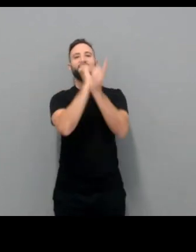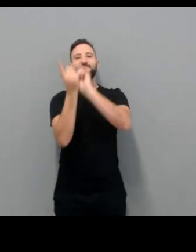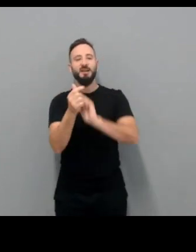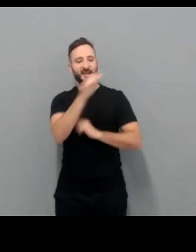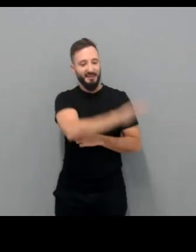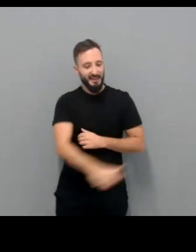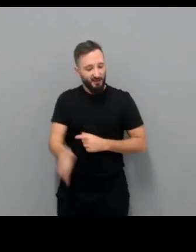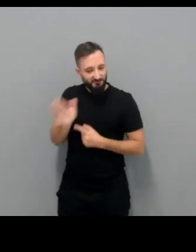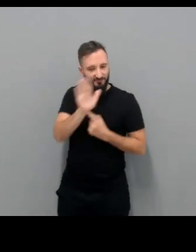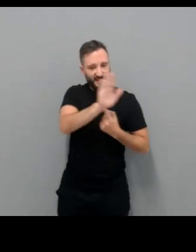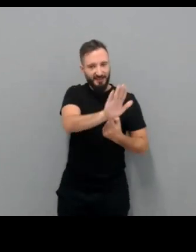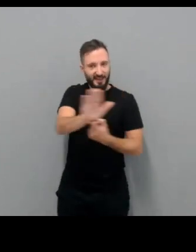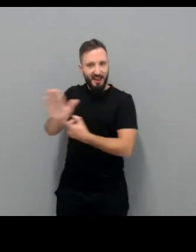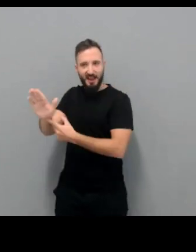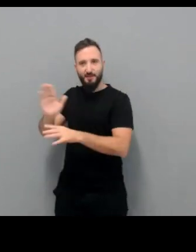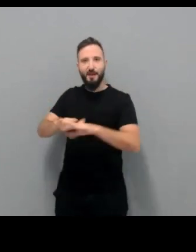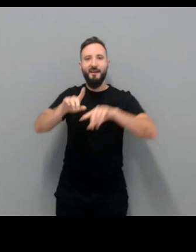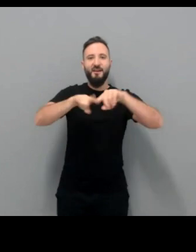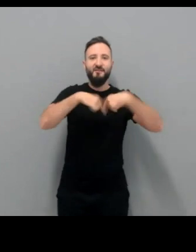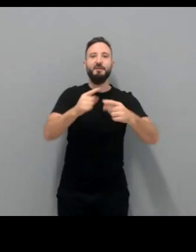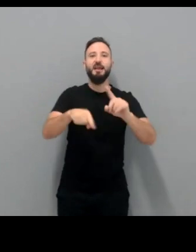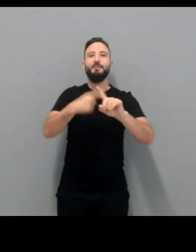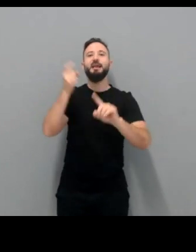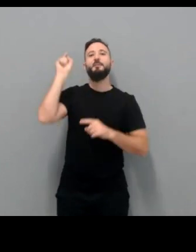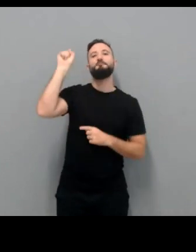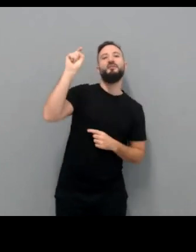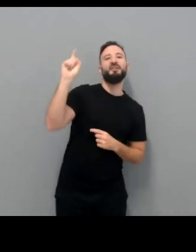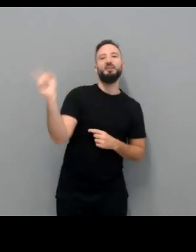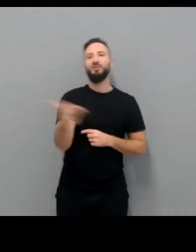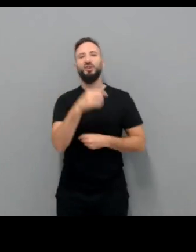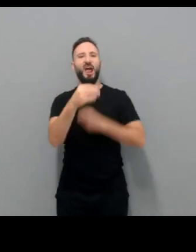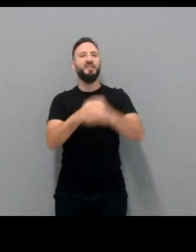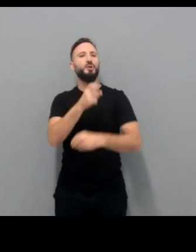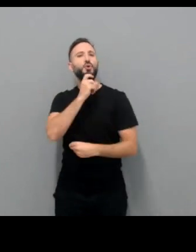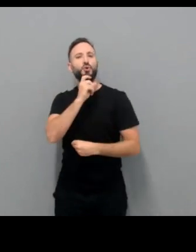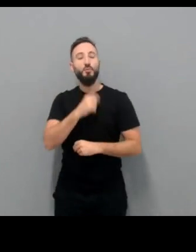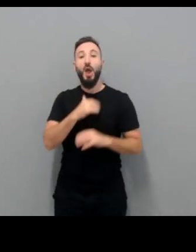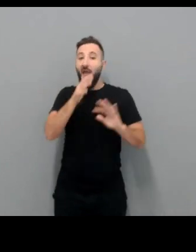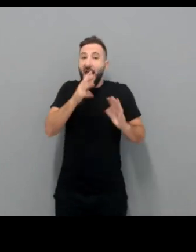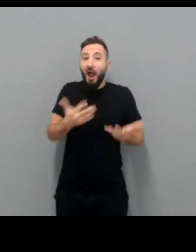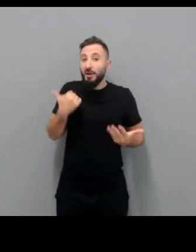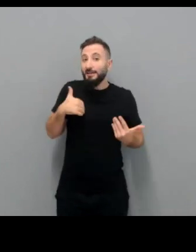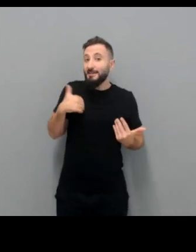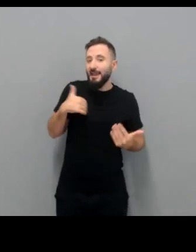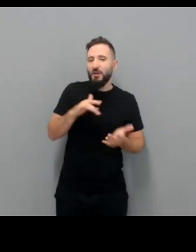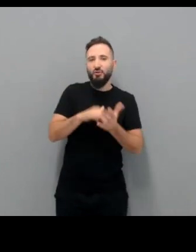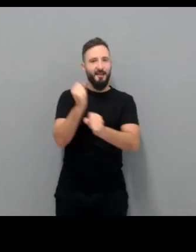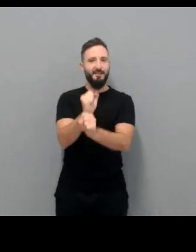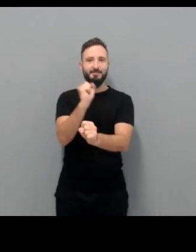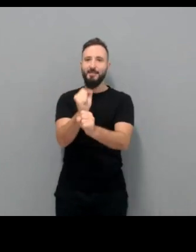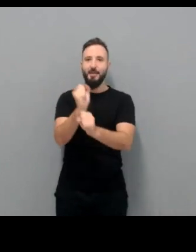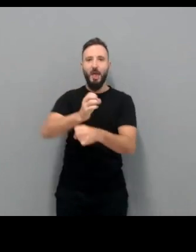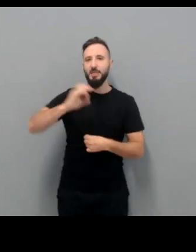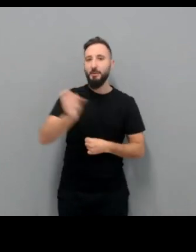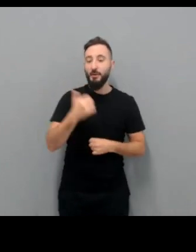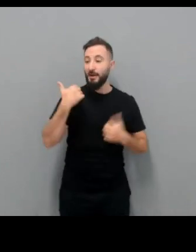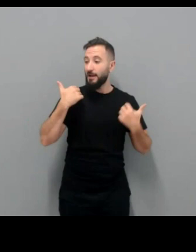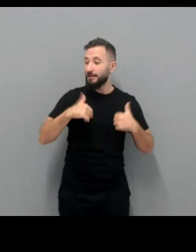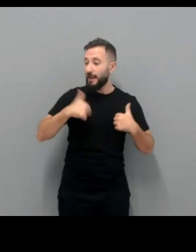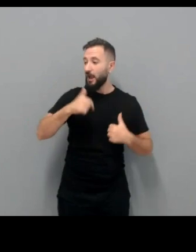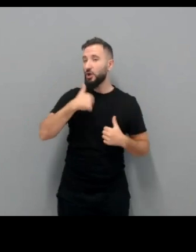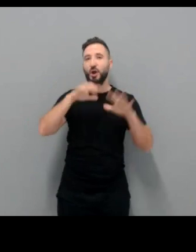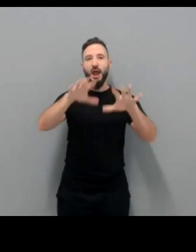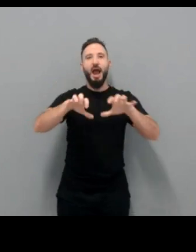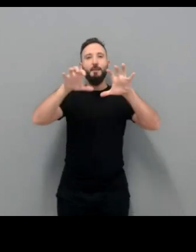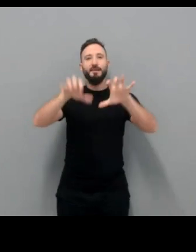niños, a sus familias y a sus profes cómo pueden hacerlo. Ha llegado la hora de ponerse a currar. Ahora ya no necesito aprender